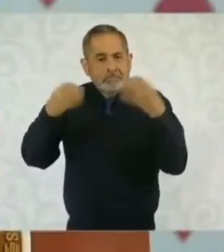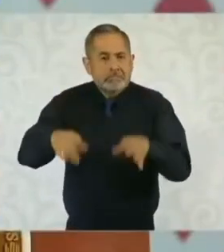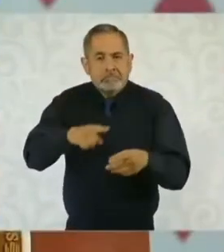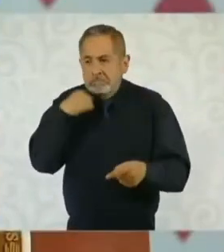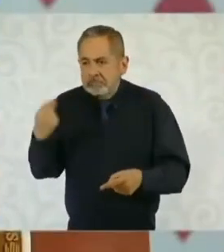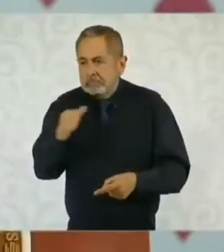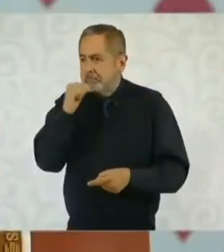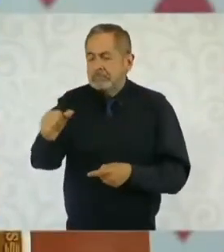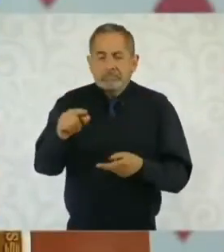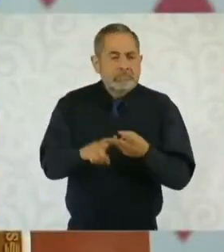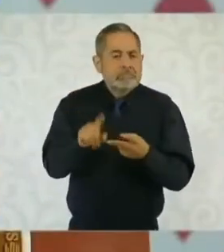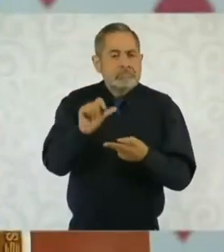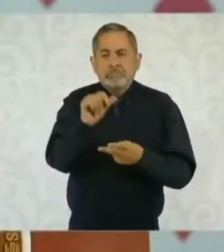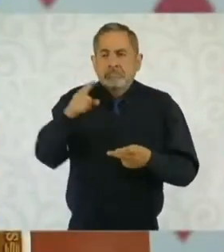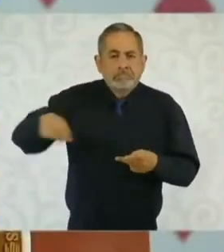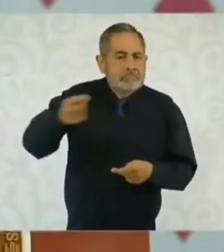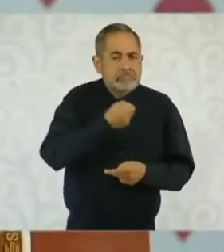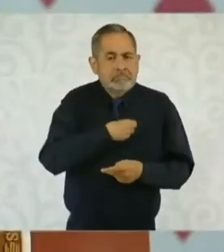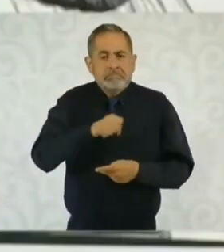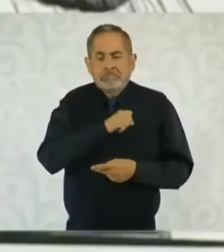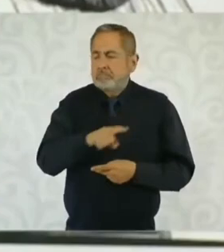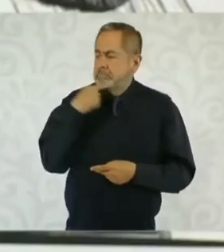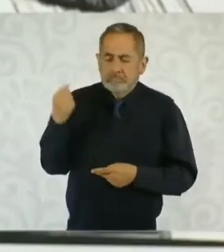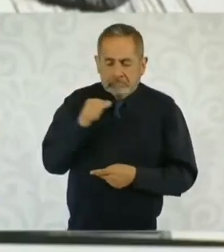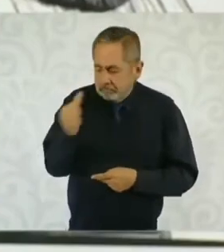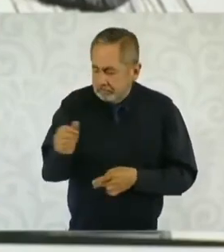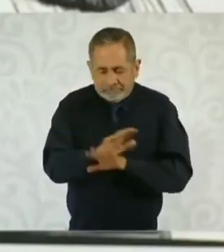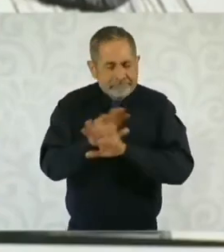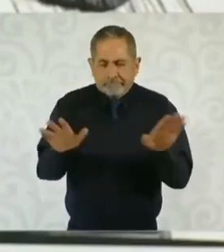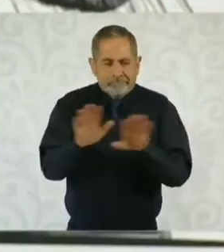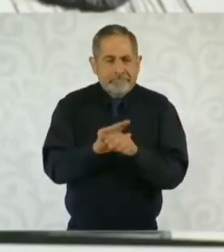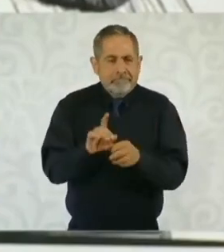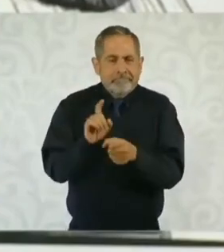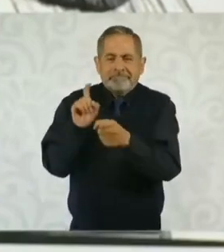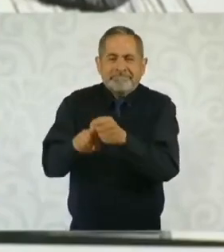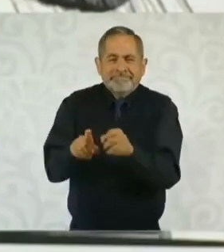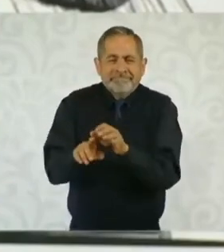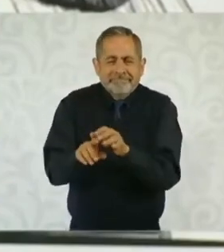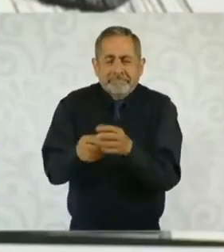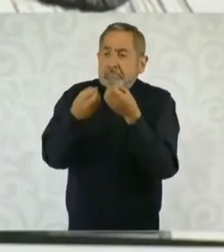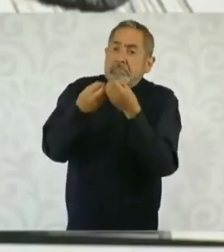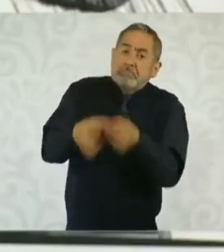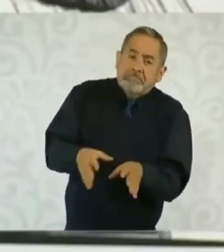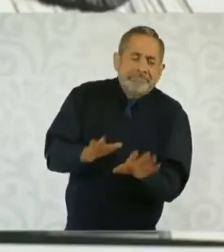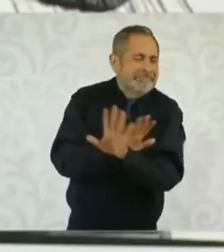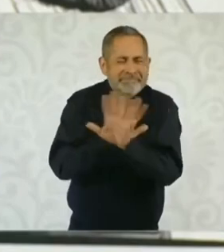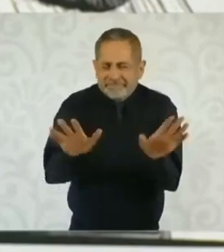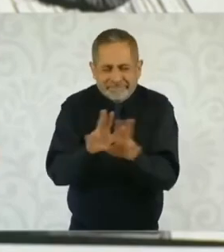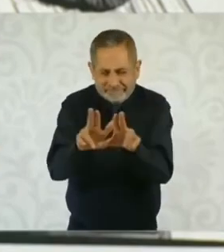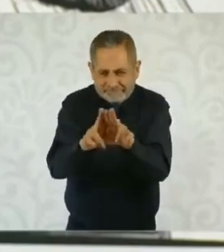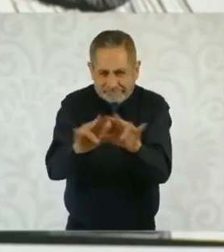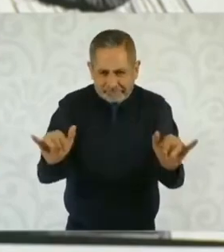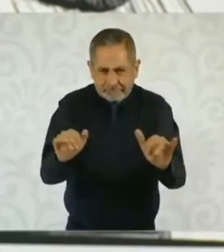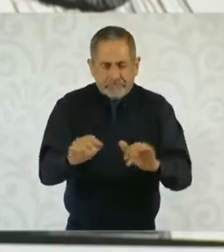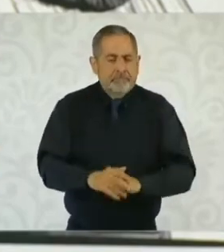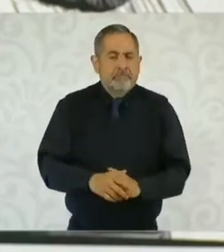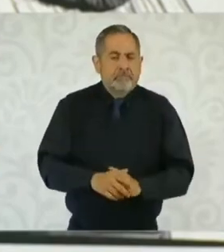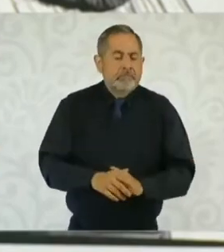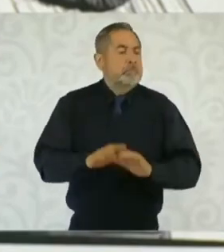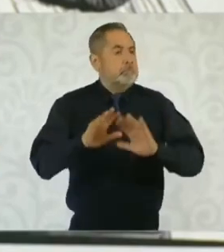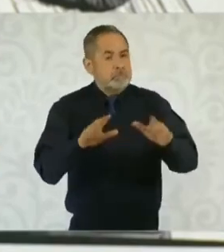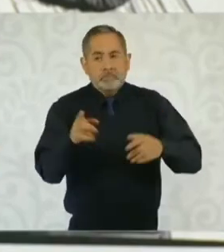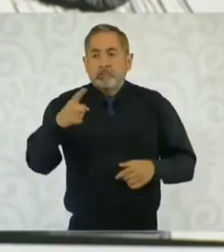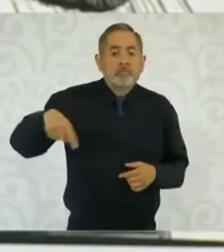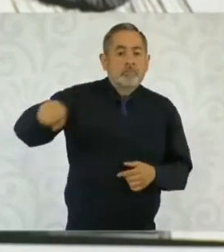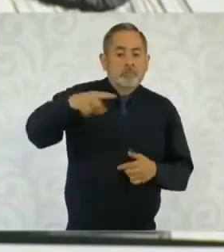del sector salud, ni a los afiliados al ISSSTE, que son trabajadores de base. Ahora, ¿qué han estado pidiendo